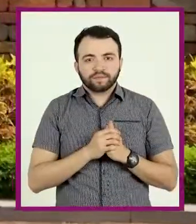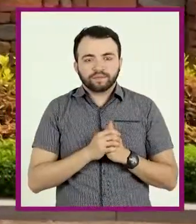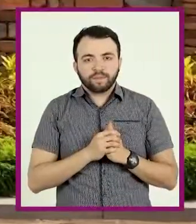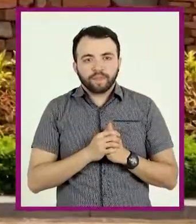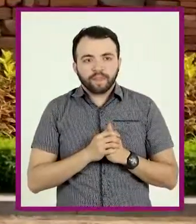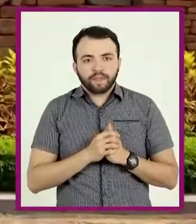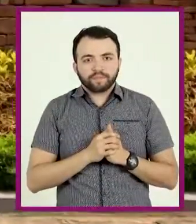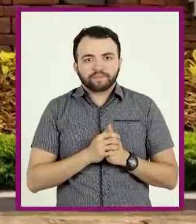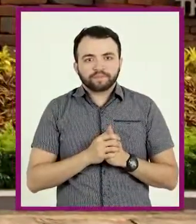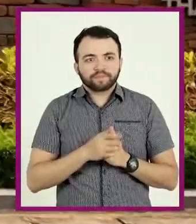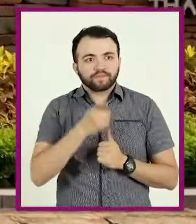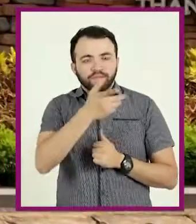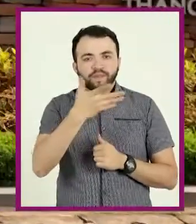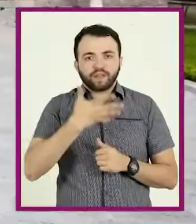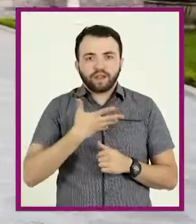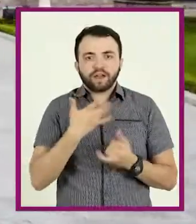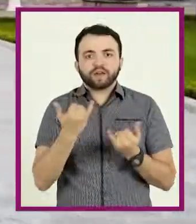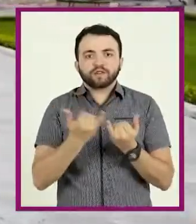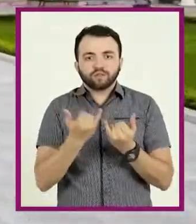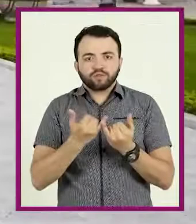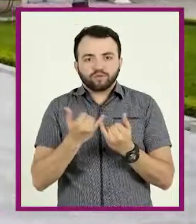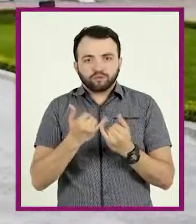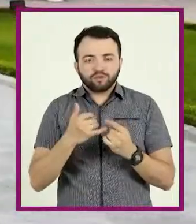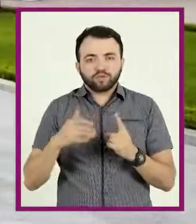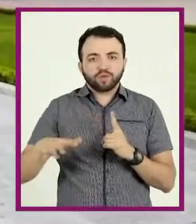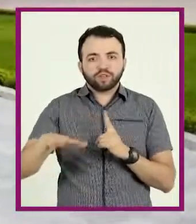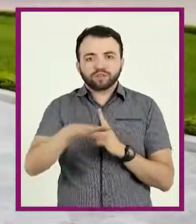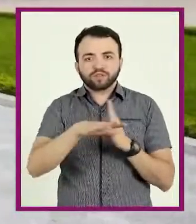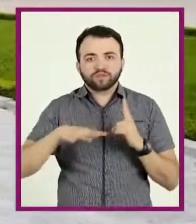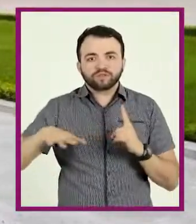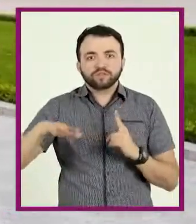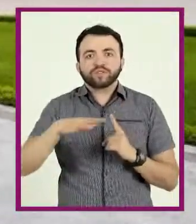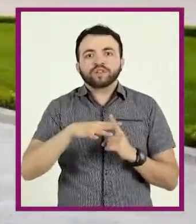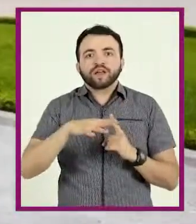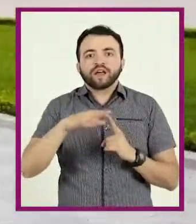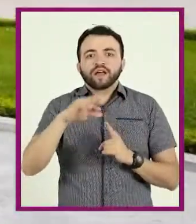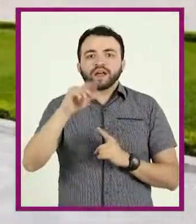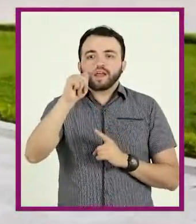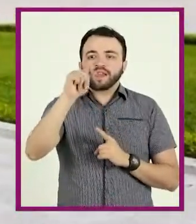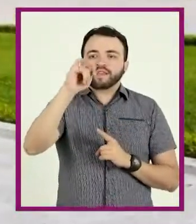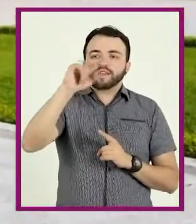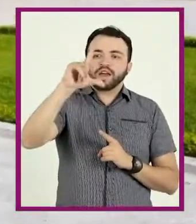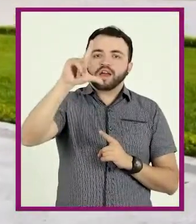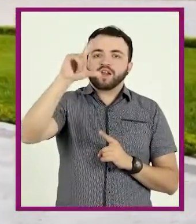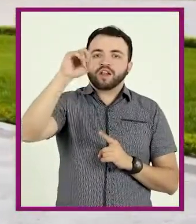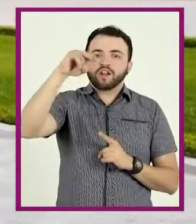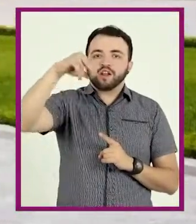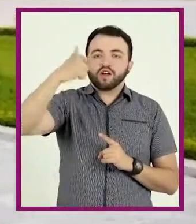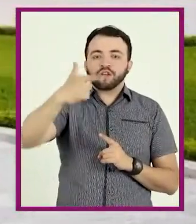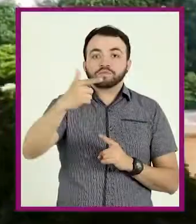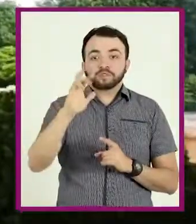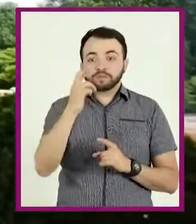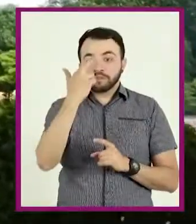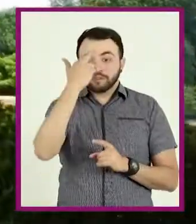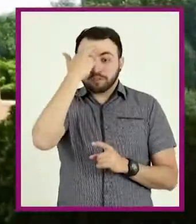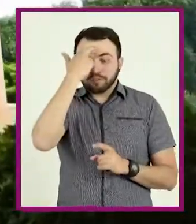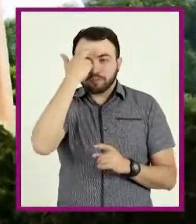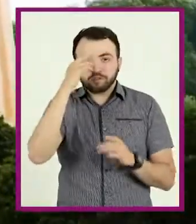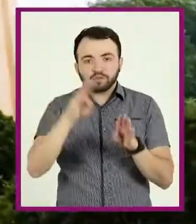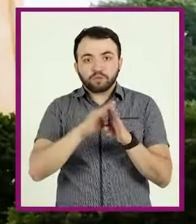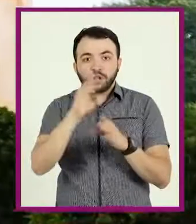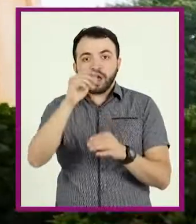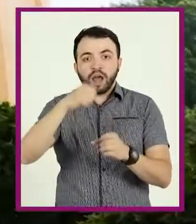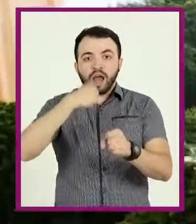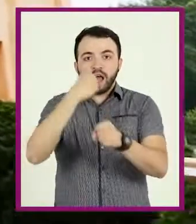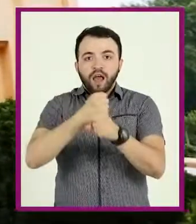En Hanoi se encuentra también la ciudad imperial Thang Long, que, célebre por su herencia arquitectónica, fue reconocida en